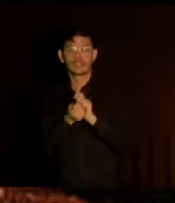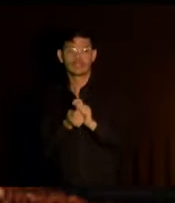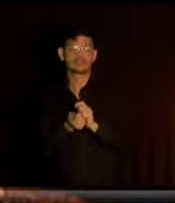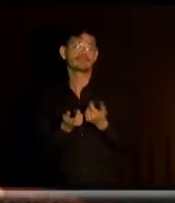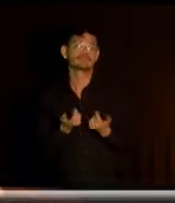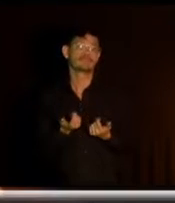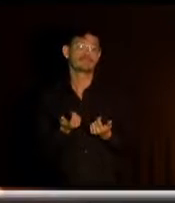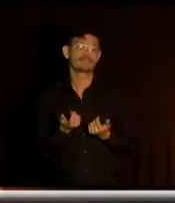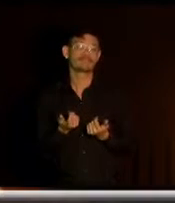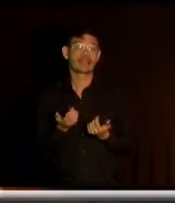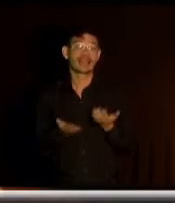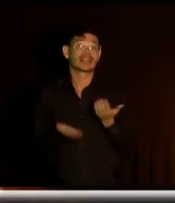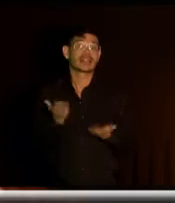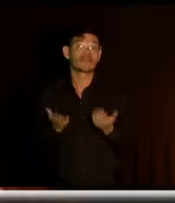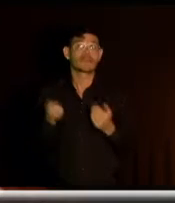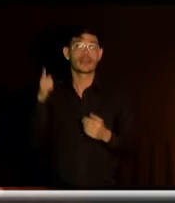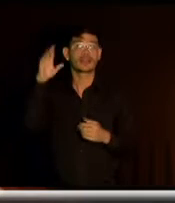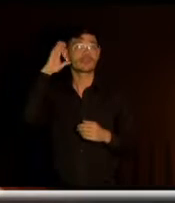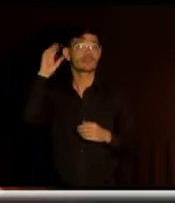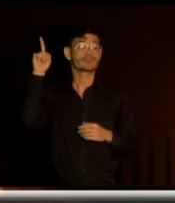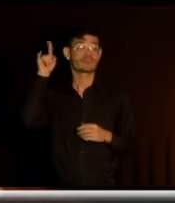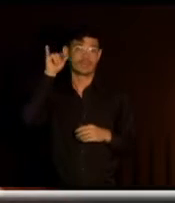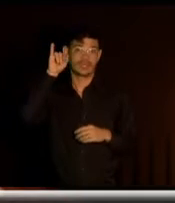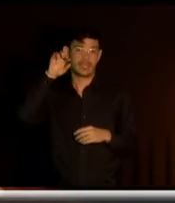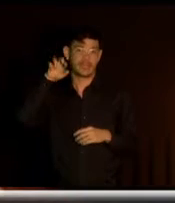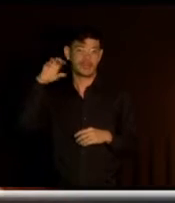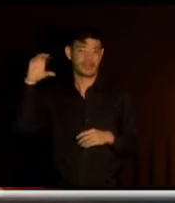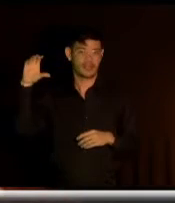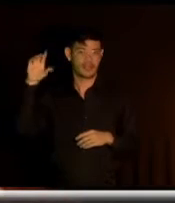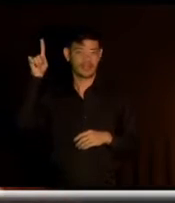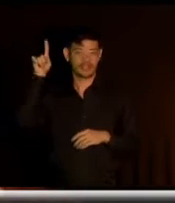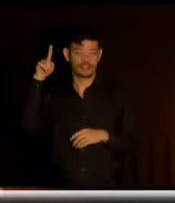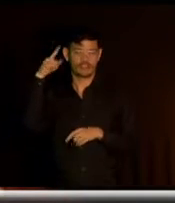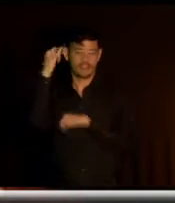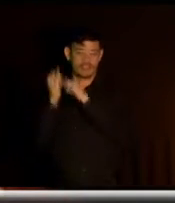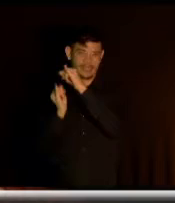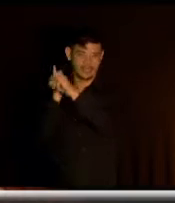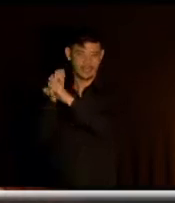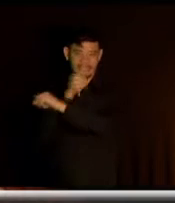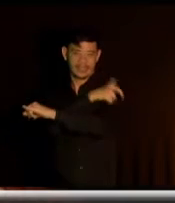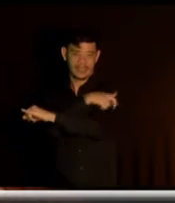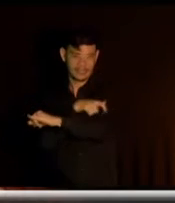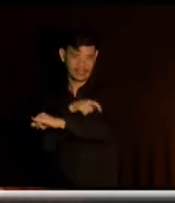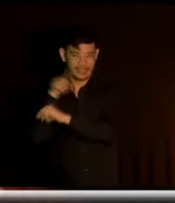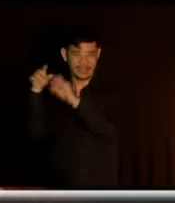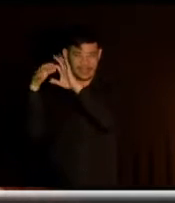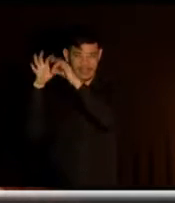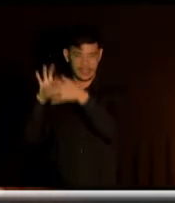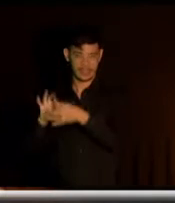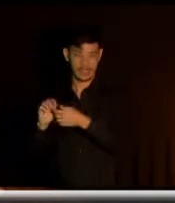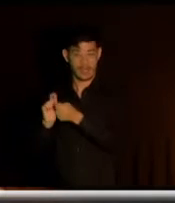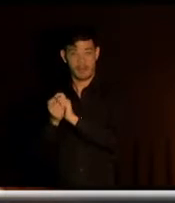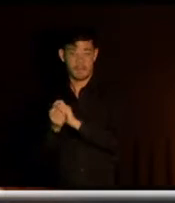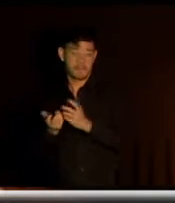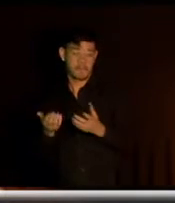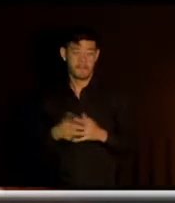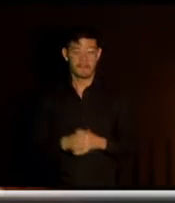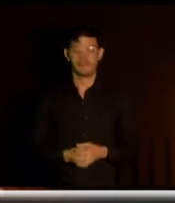IPC cree o suelte la paranatación o la integre con la